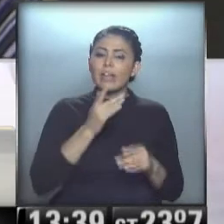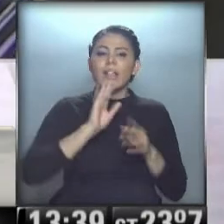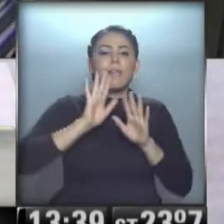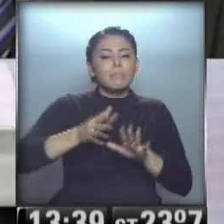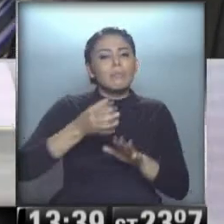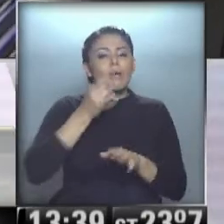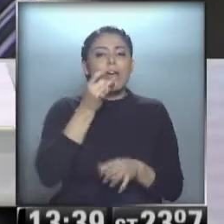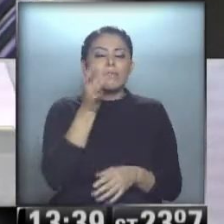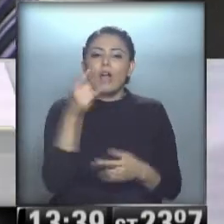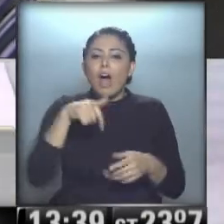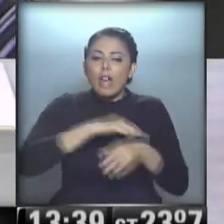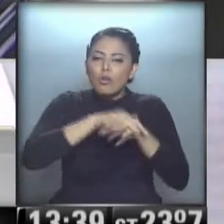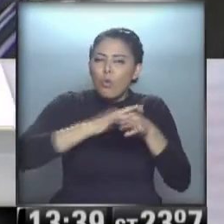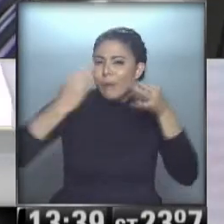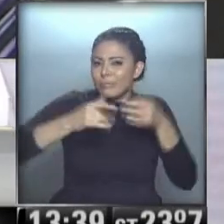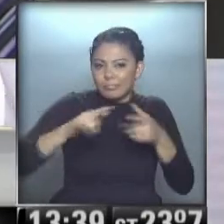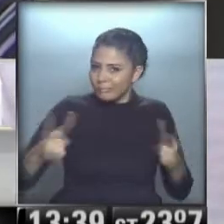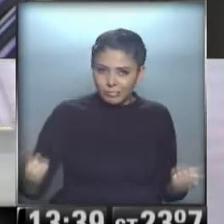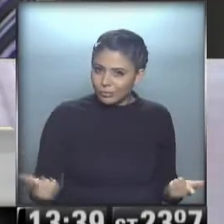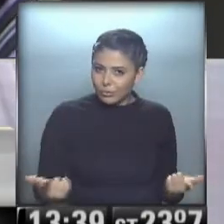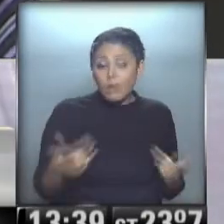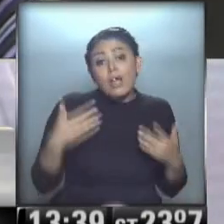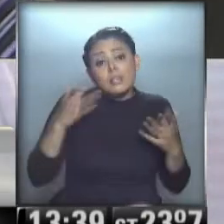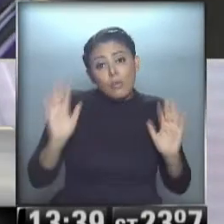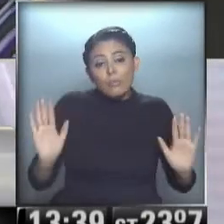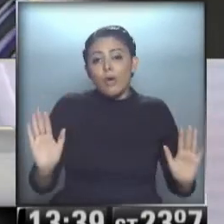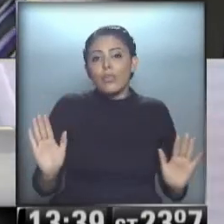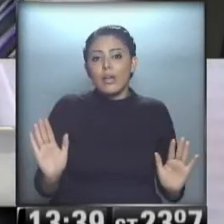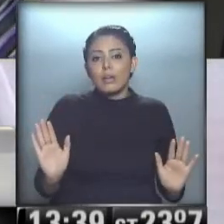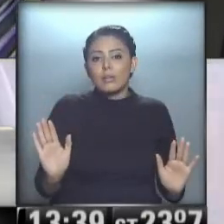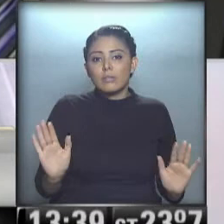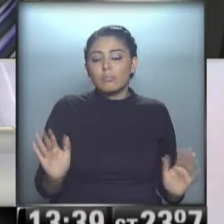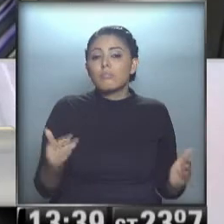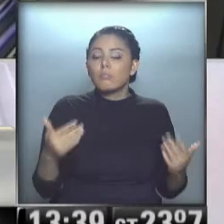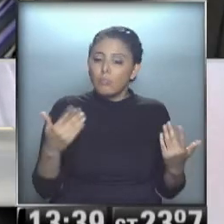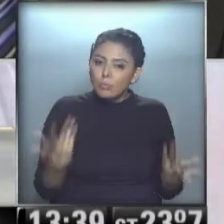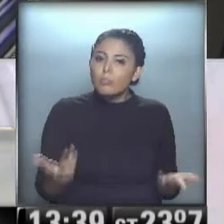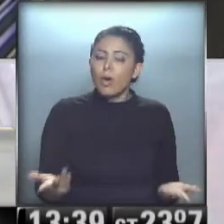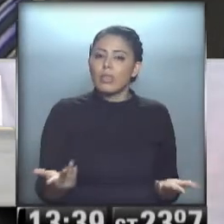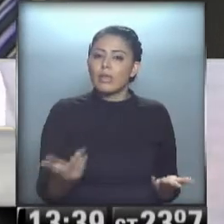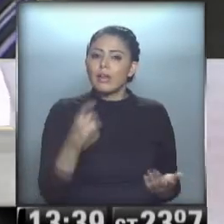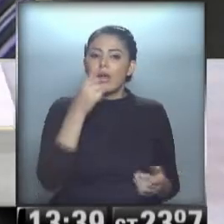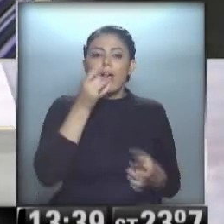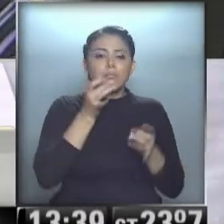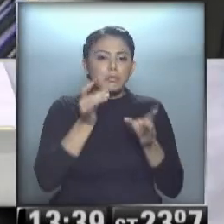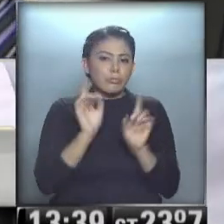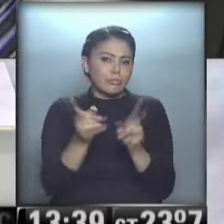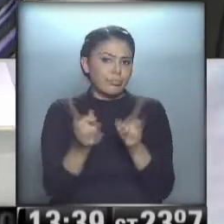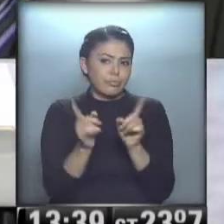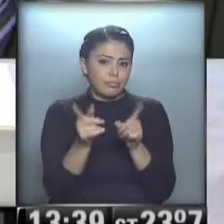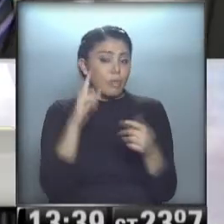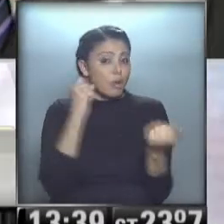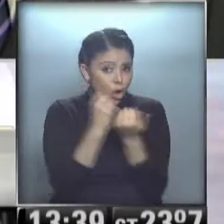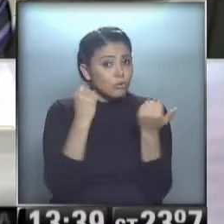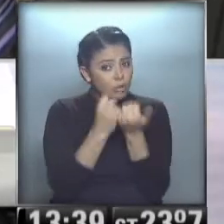no tenemos una cura al día de hoy pero si la posibilidad de hacer una de esto una infección crónica controlable